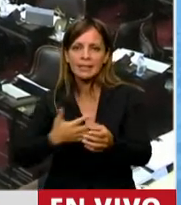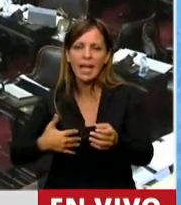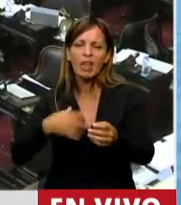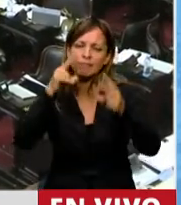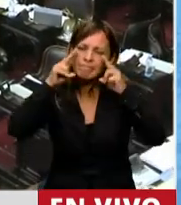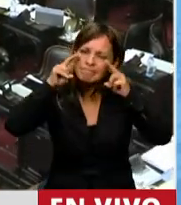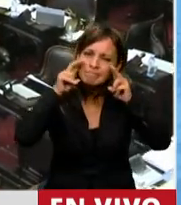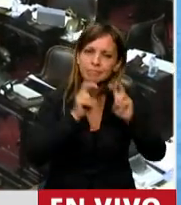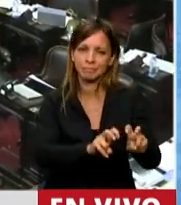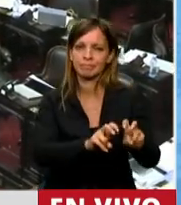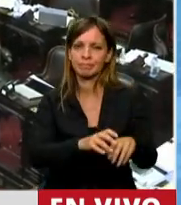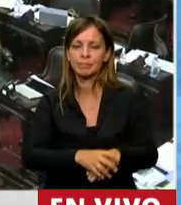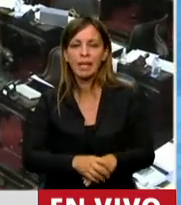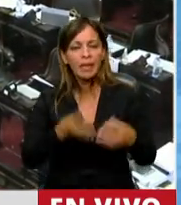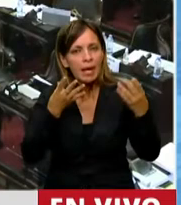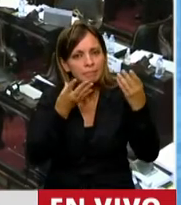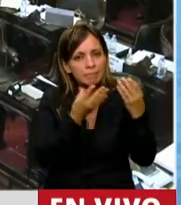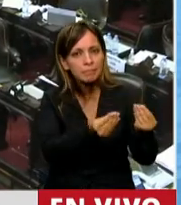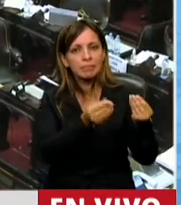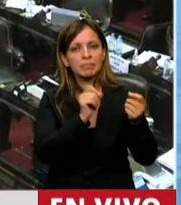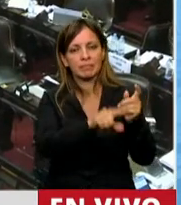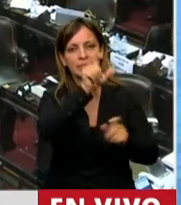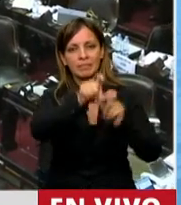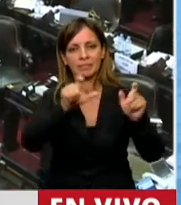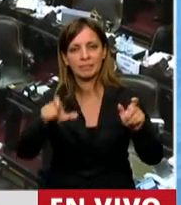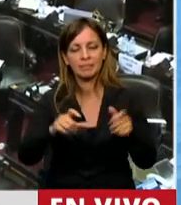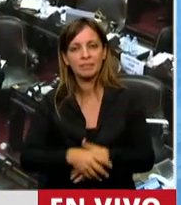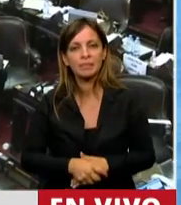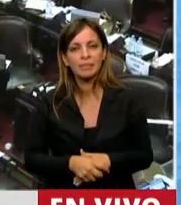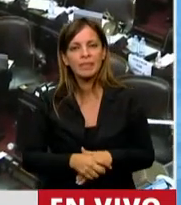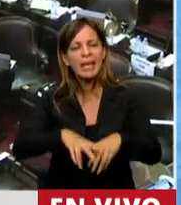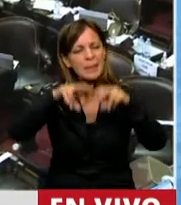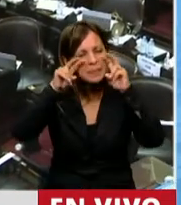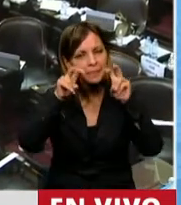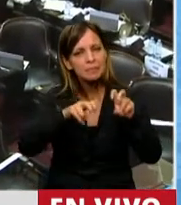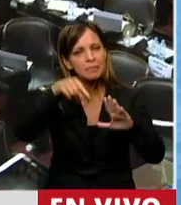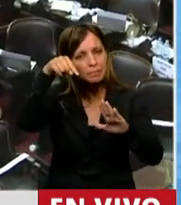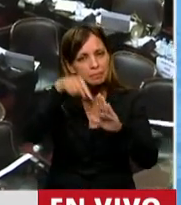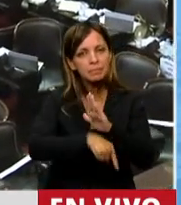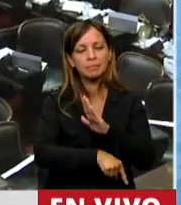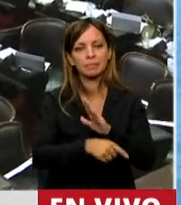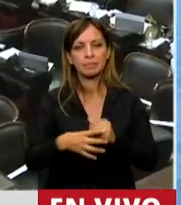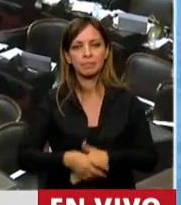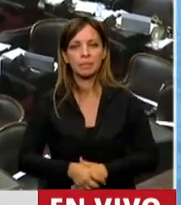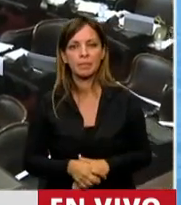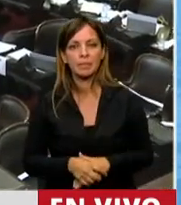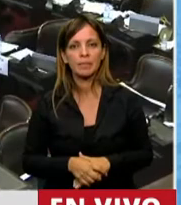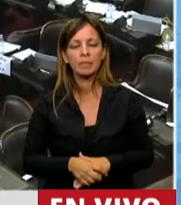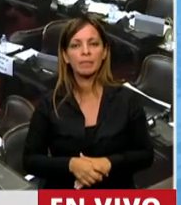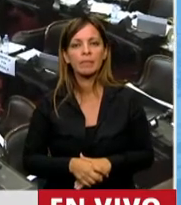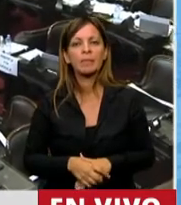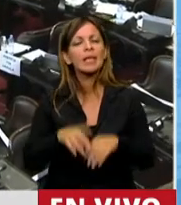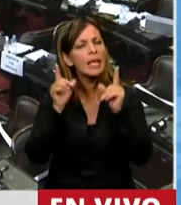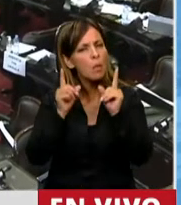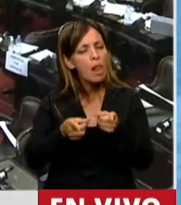fondo, de contener a esa gente y de investigar a fondo. Y más allá